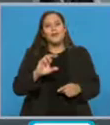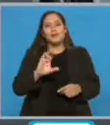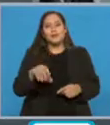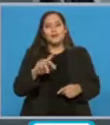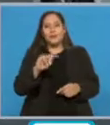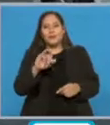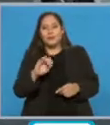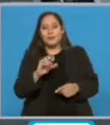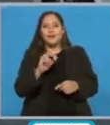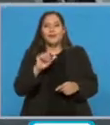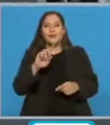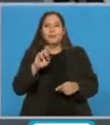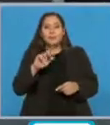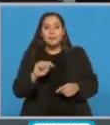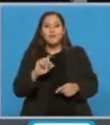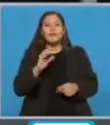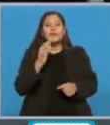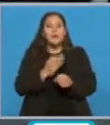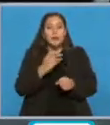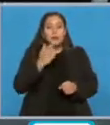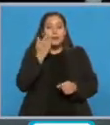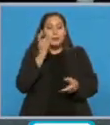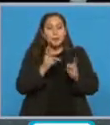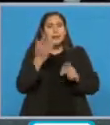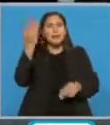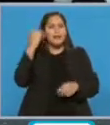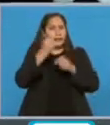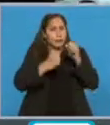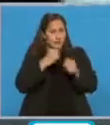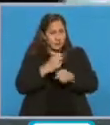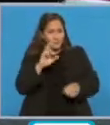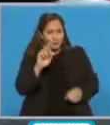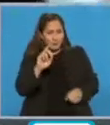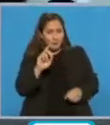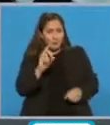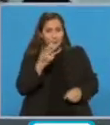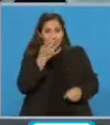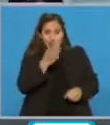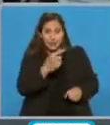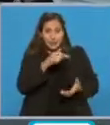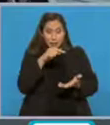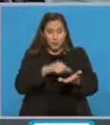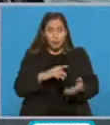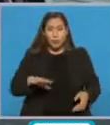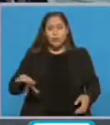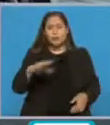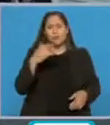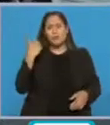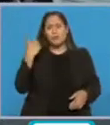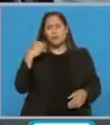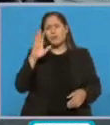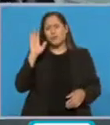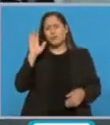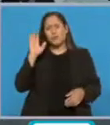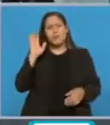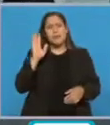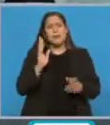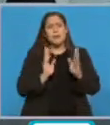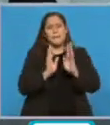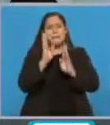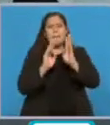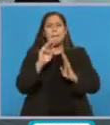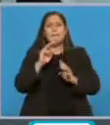Lo que le quiero platicar ahora es que allí en los años 30, estos rumbos, eran milpas y